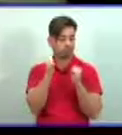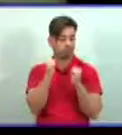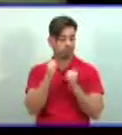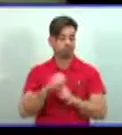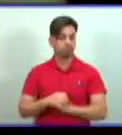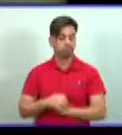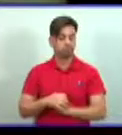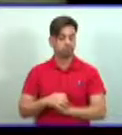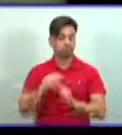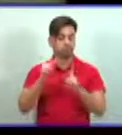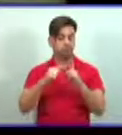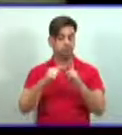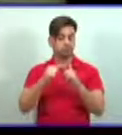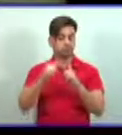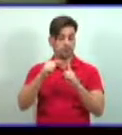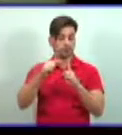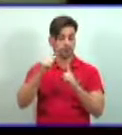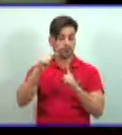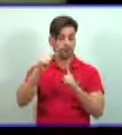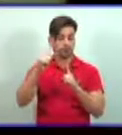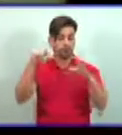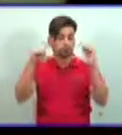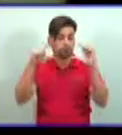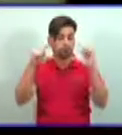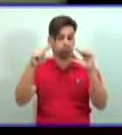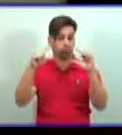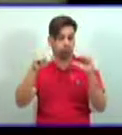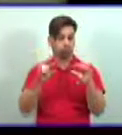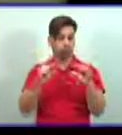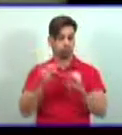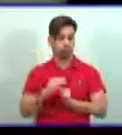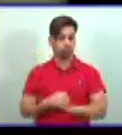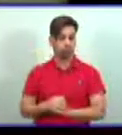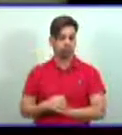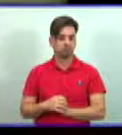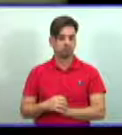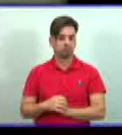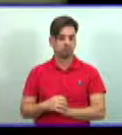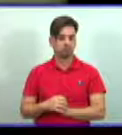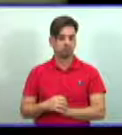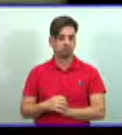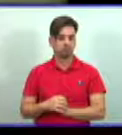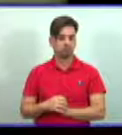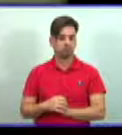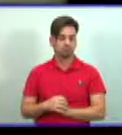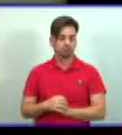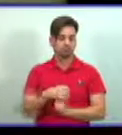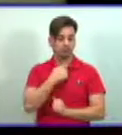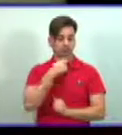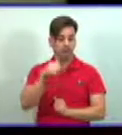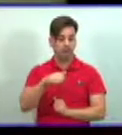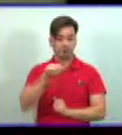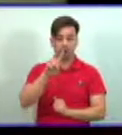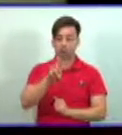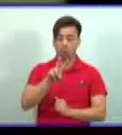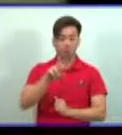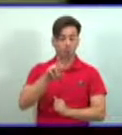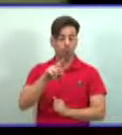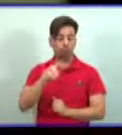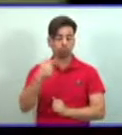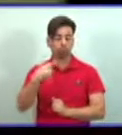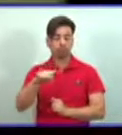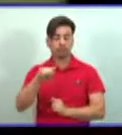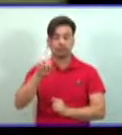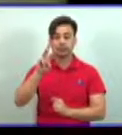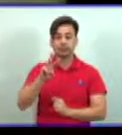temperaturas y 2, 3 grados Celsius son muy significativos para esta zona y eso tiene su repercusión después